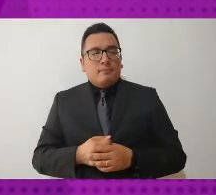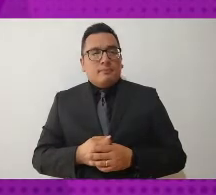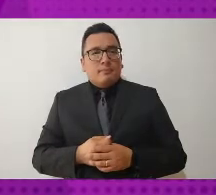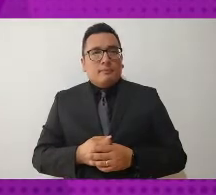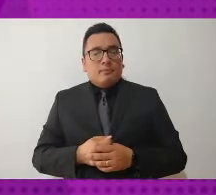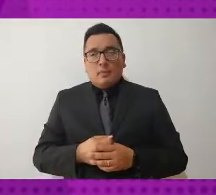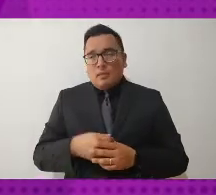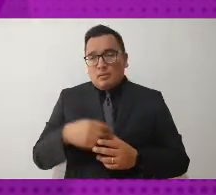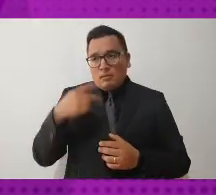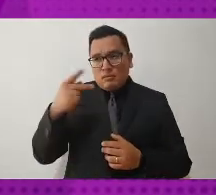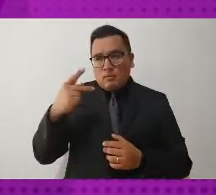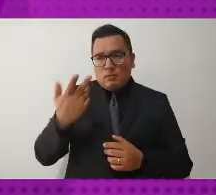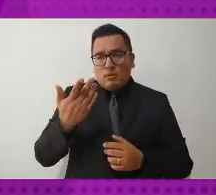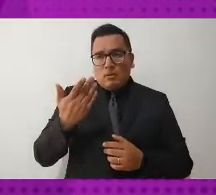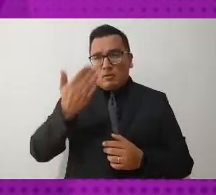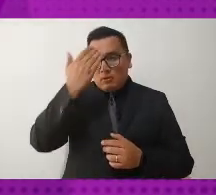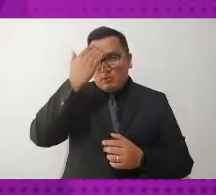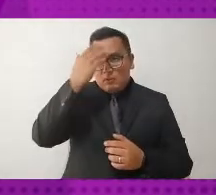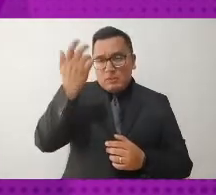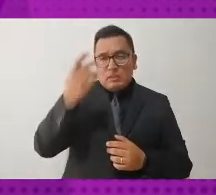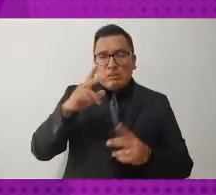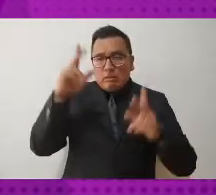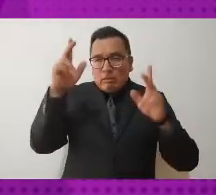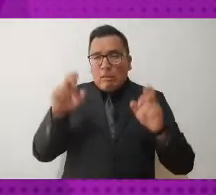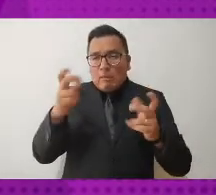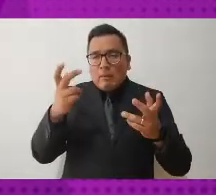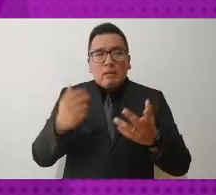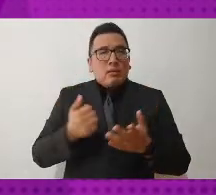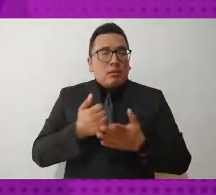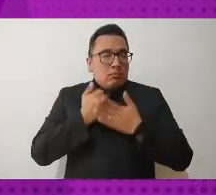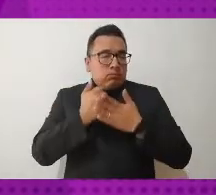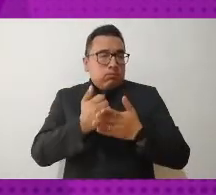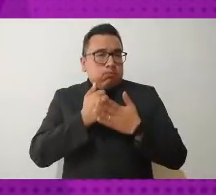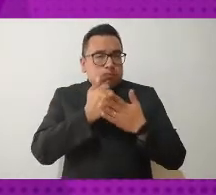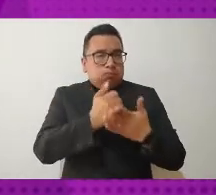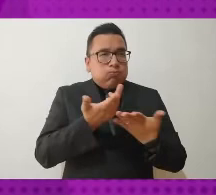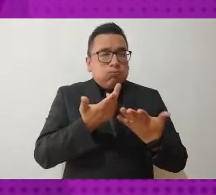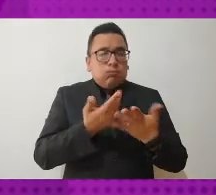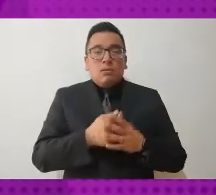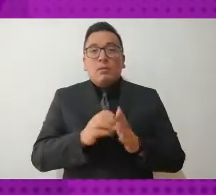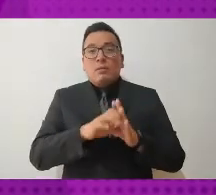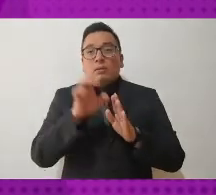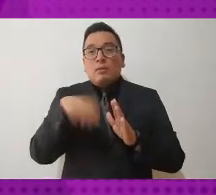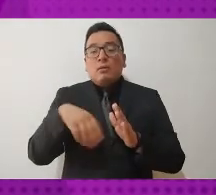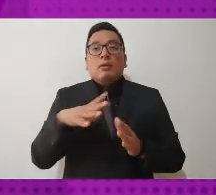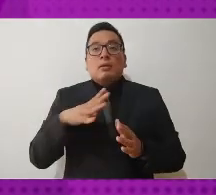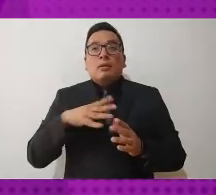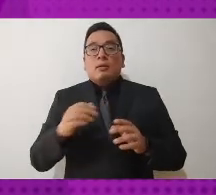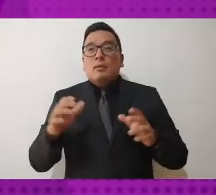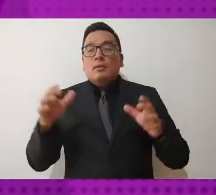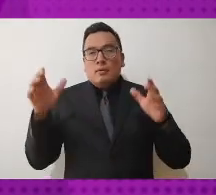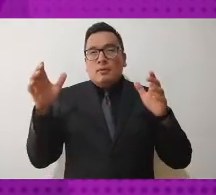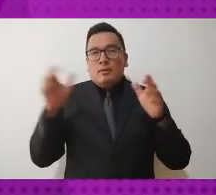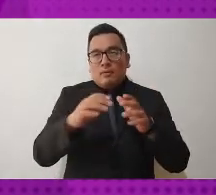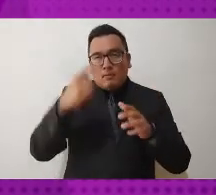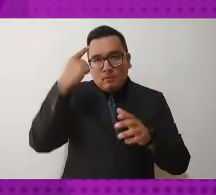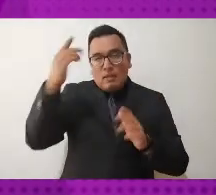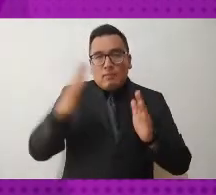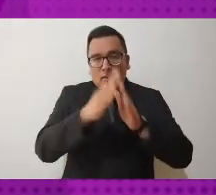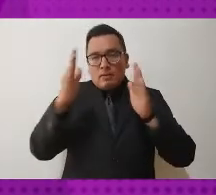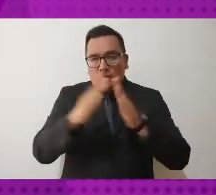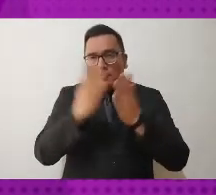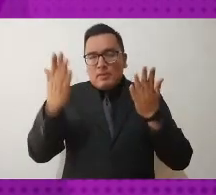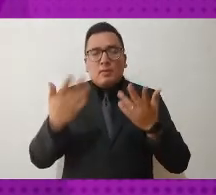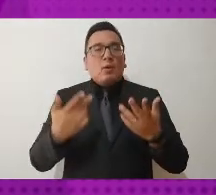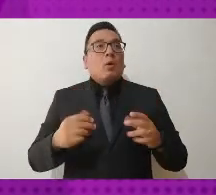has trabajado temas de acciones afirmativas con el Instituto electoral morelense perdón de participación ciudadana y democracia Qué